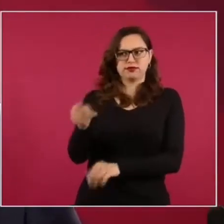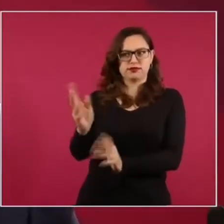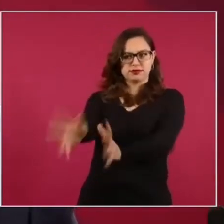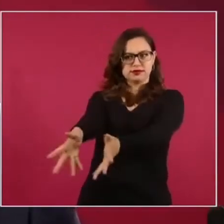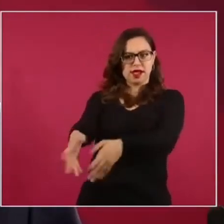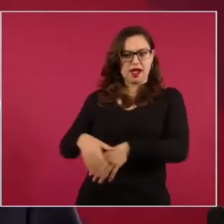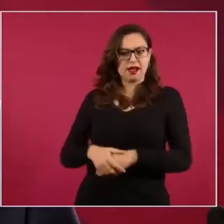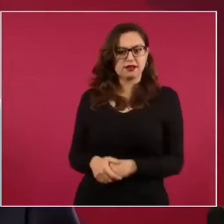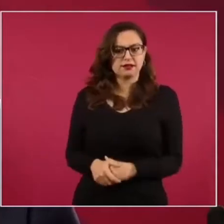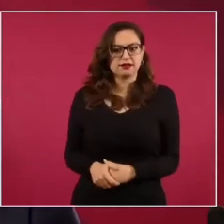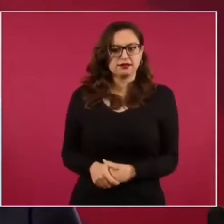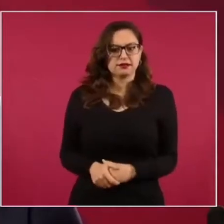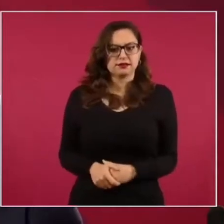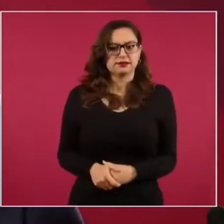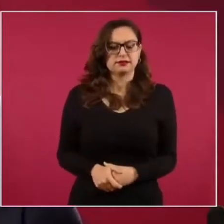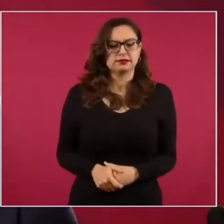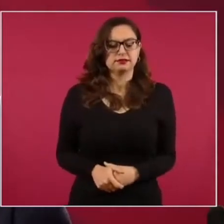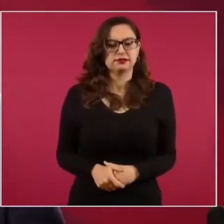Es la terminal